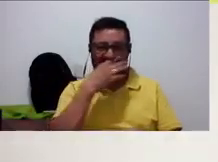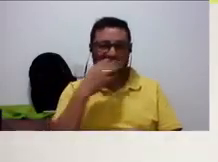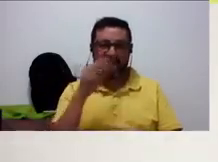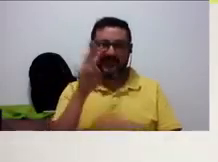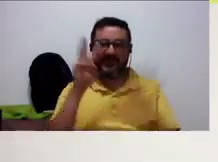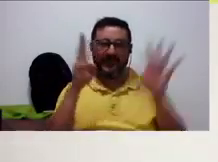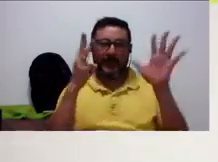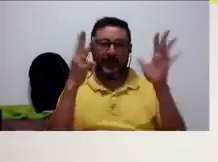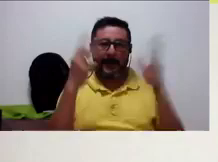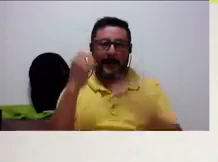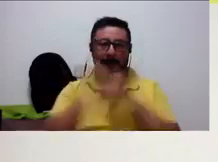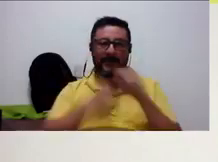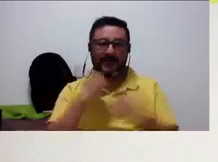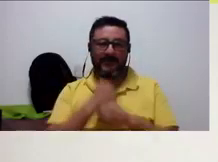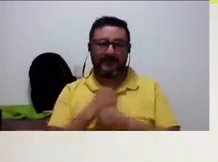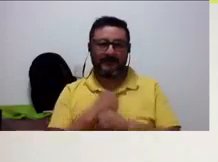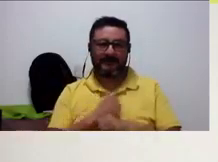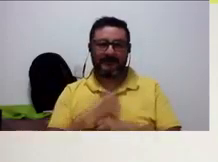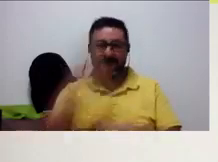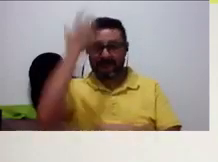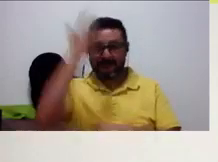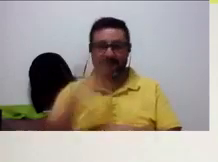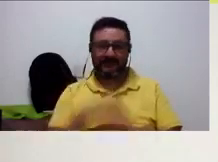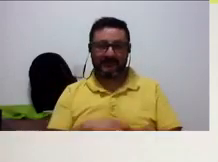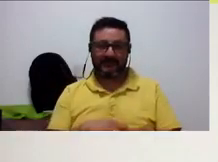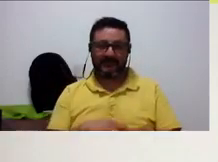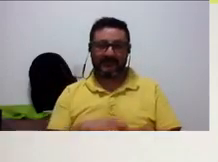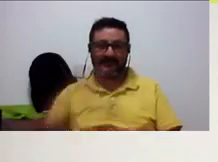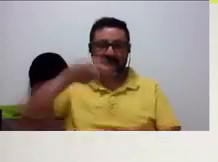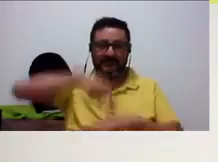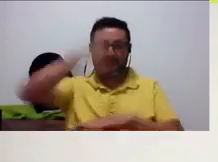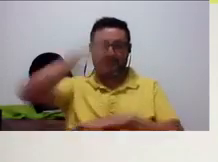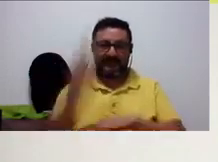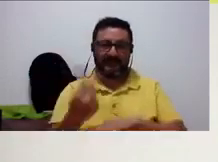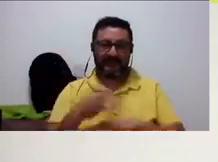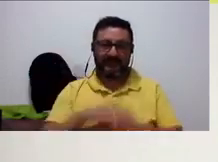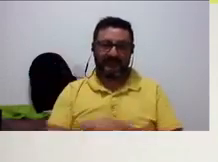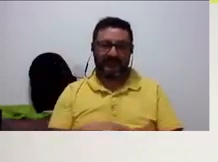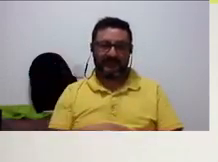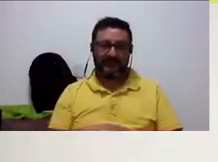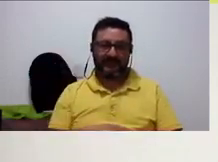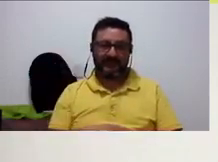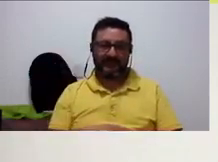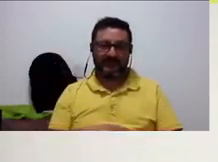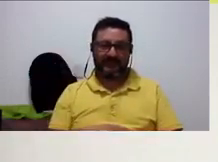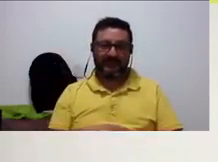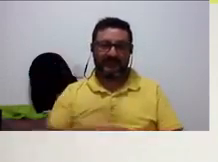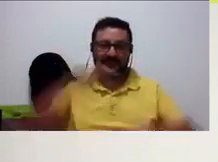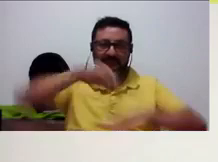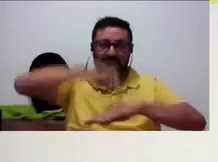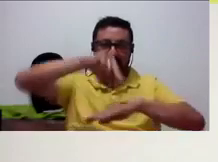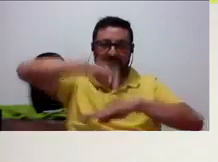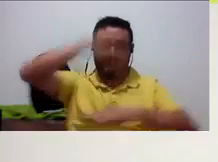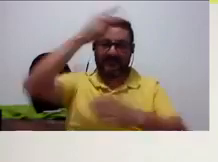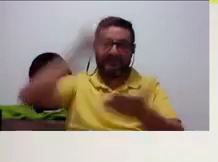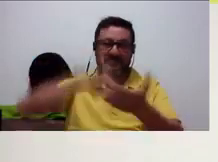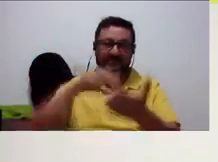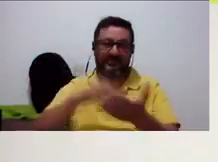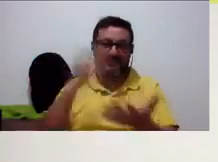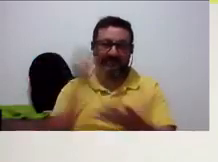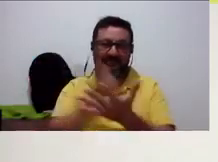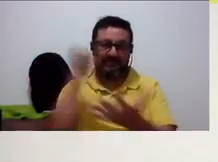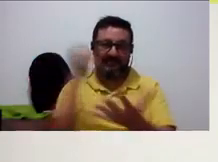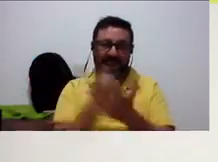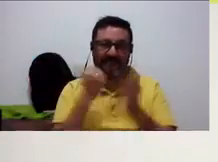talentos, toda la cosa, me hicieron las pruebas y como yo ya había estado en gimnasia y tenía pues como una proyección buena en gimnasia y había ganado pues como habilidad,